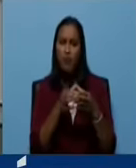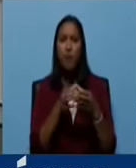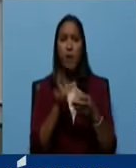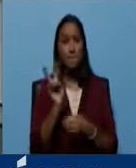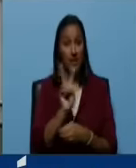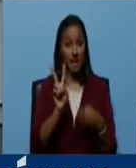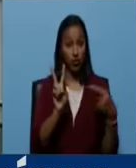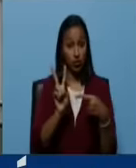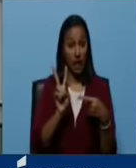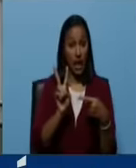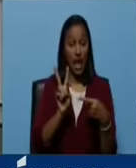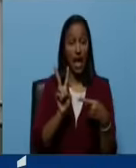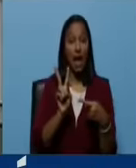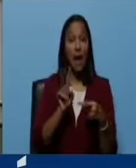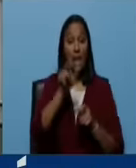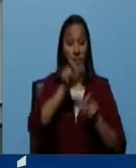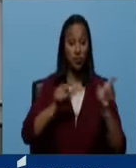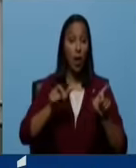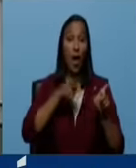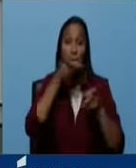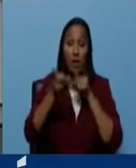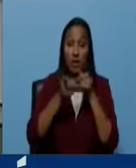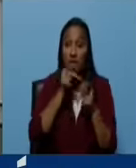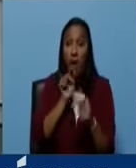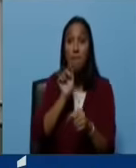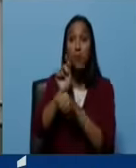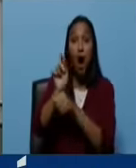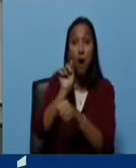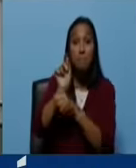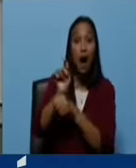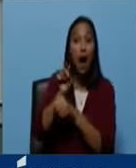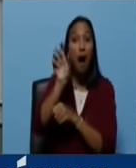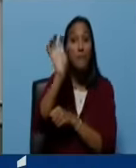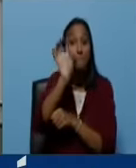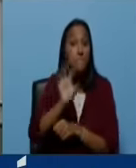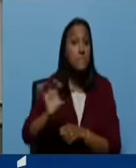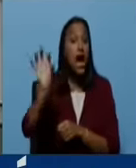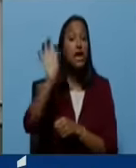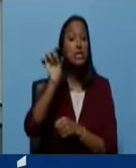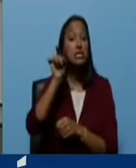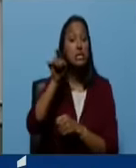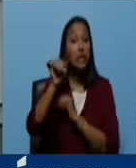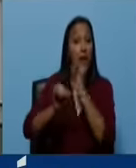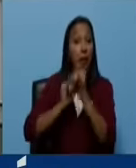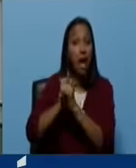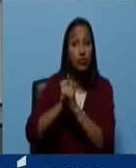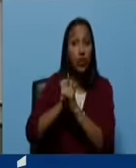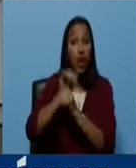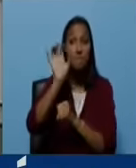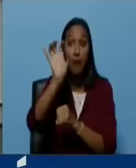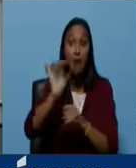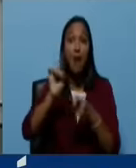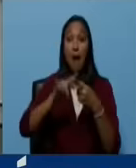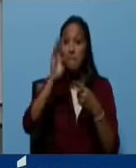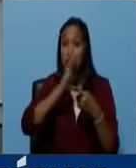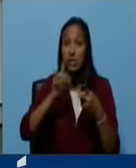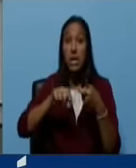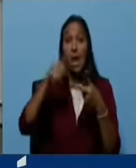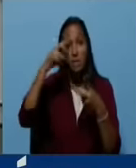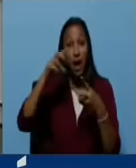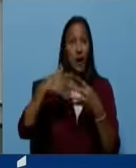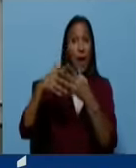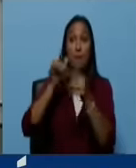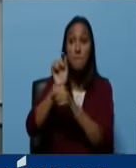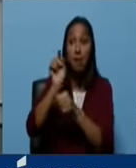que simplemente respetó lo que efectivamente allí ocurrió. Y yo quiero destacar lo importante de la